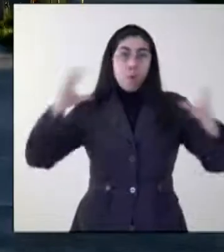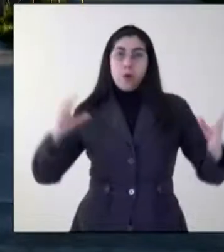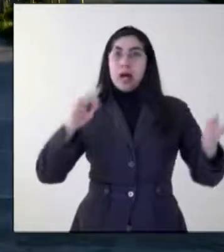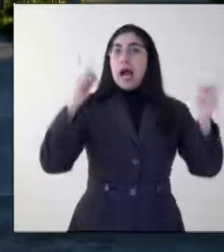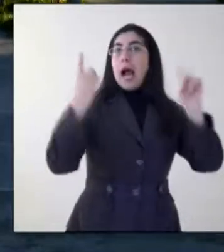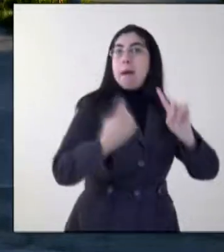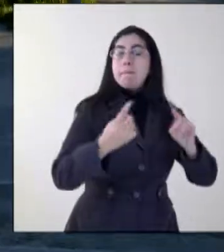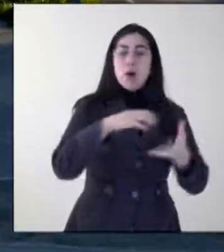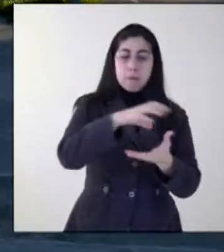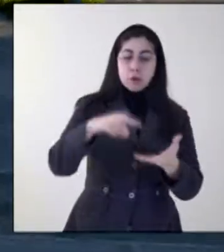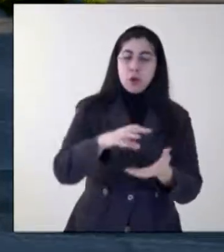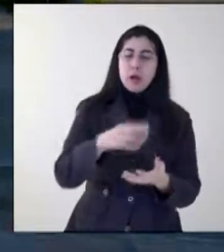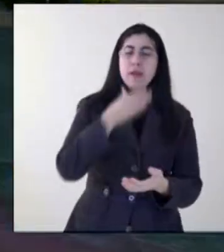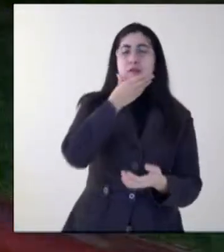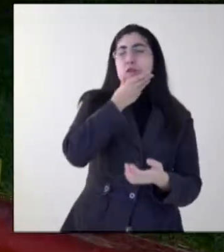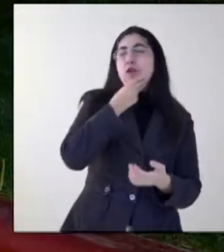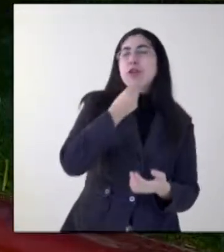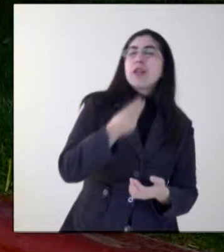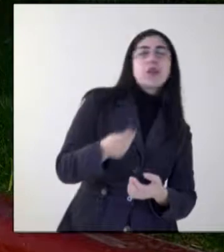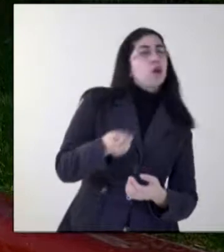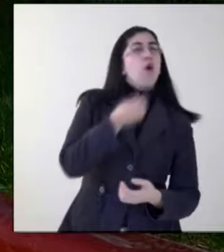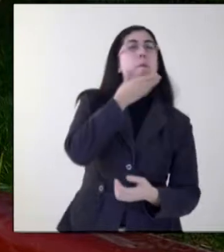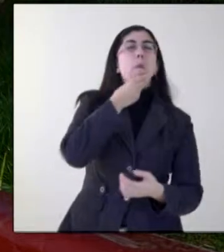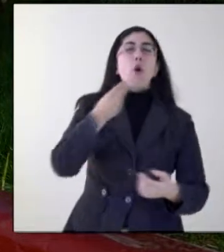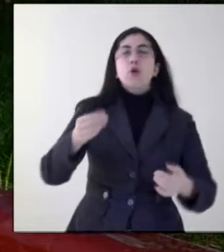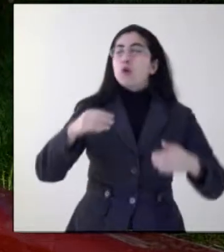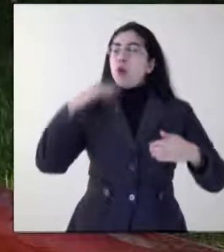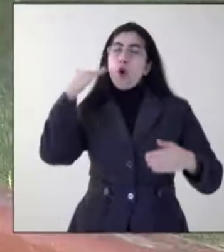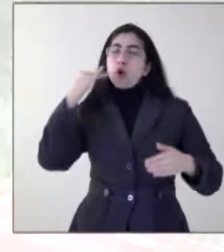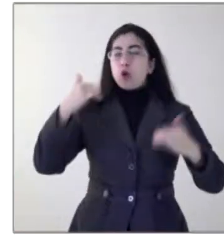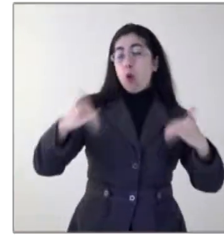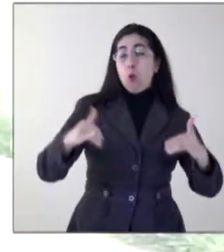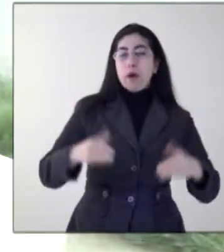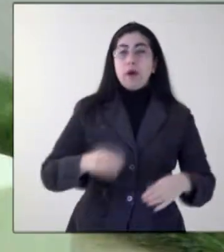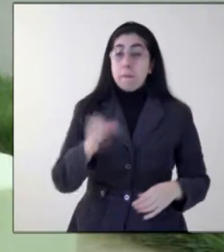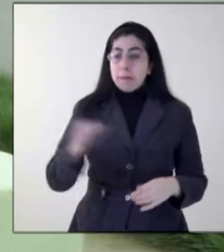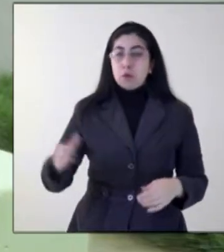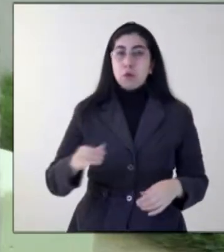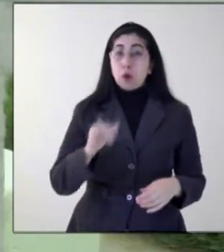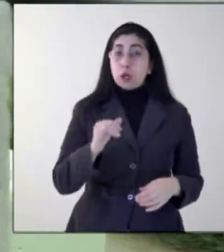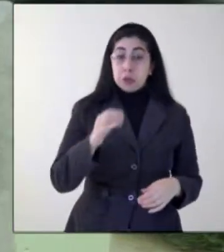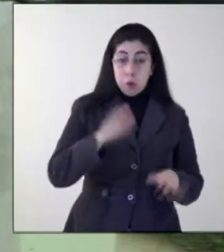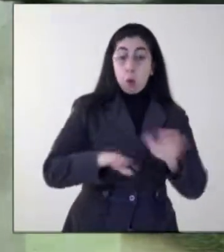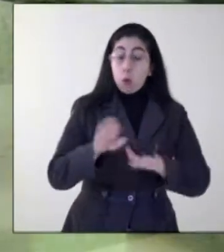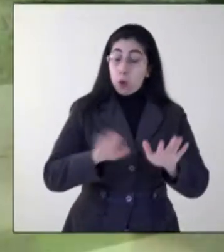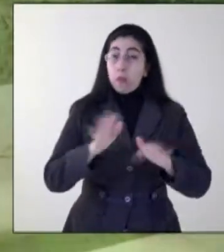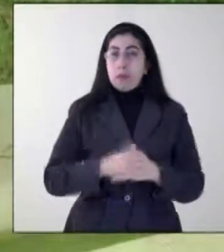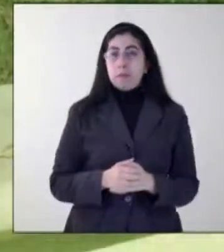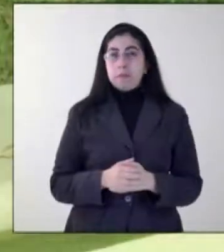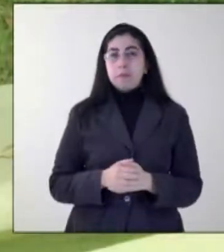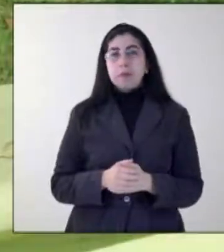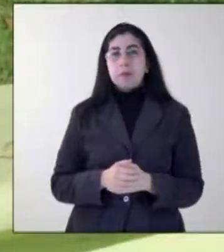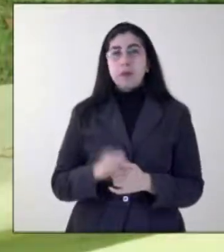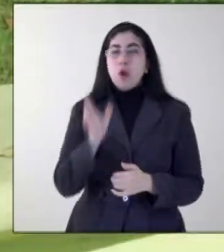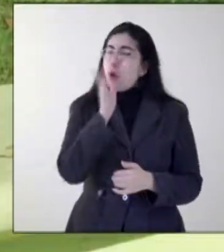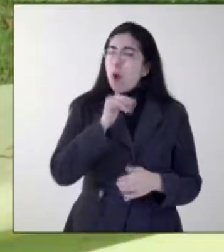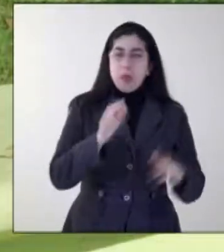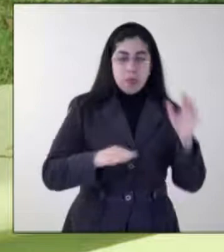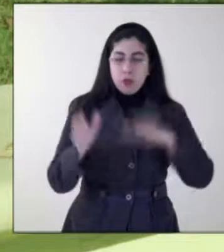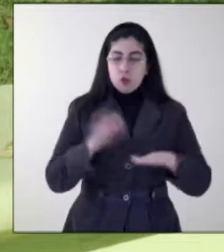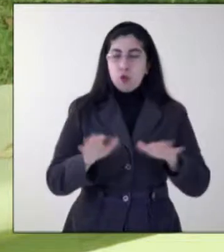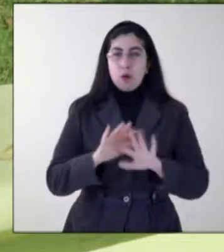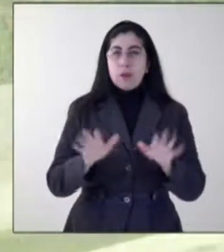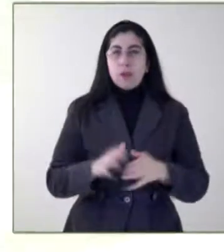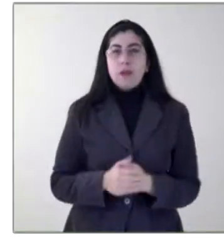plazoleta, lindo, quedó hermoso, los niños juegan y la gente lo ha cuidado, como usted lo ve, está bien bonita, pero está desordenada, cochina,